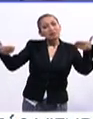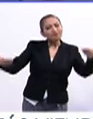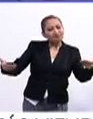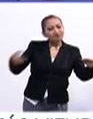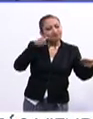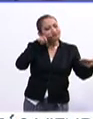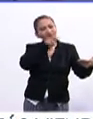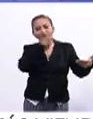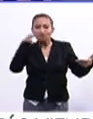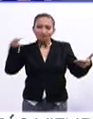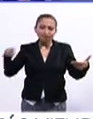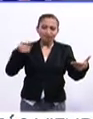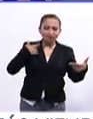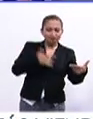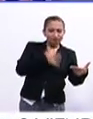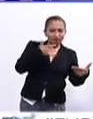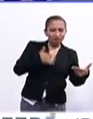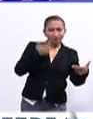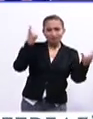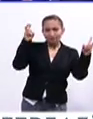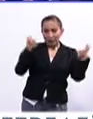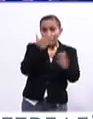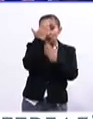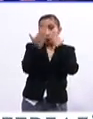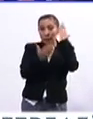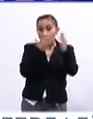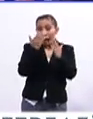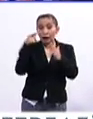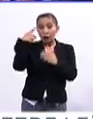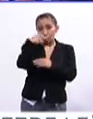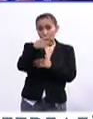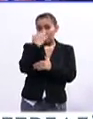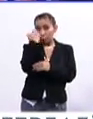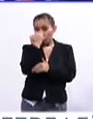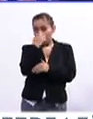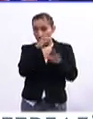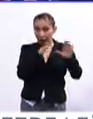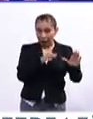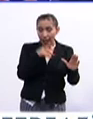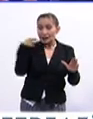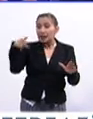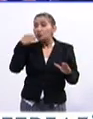diferencias viviste en términos académicos entre tu escuela